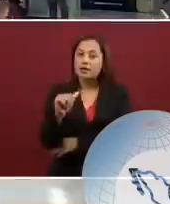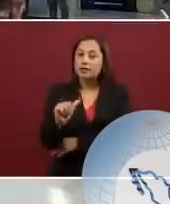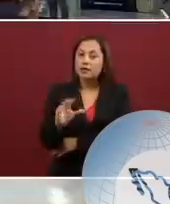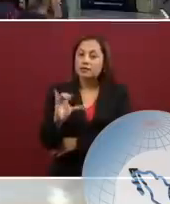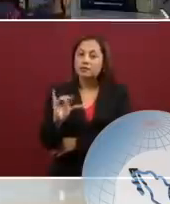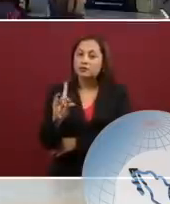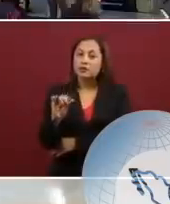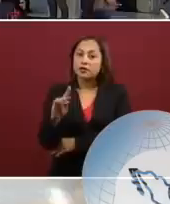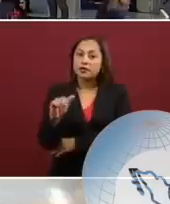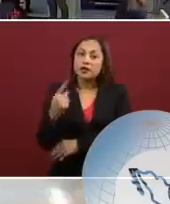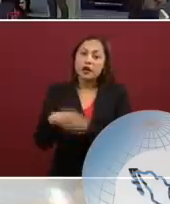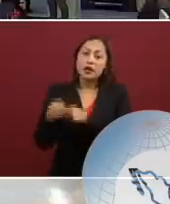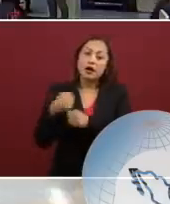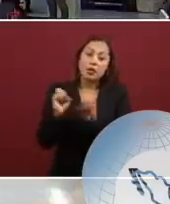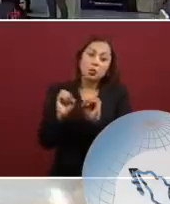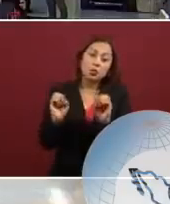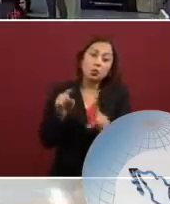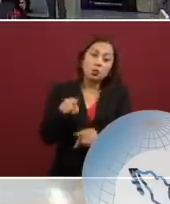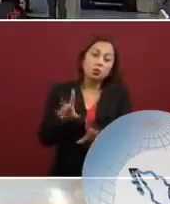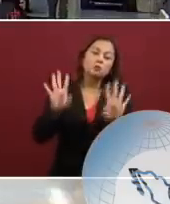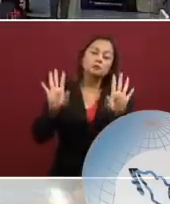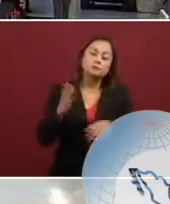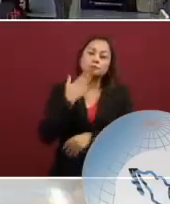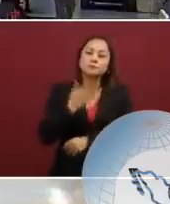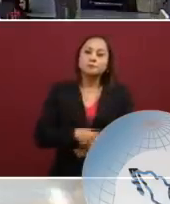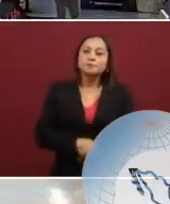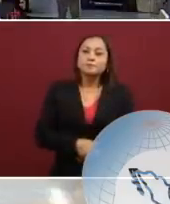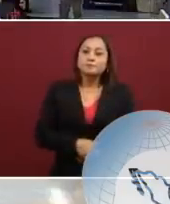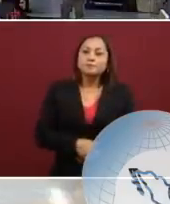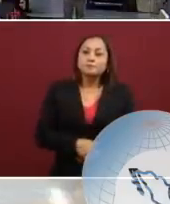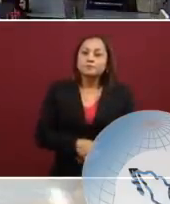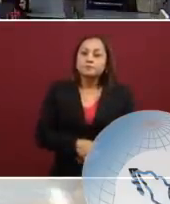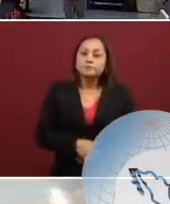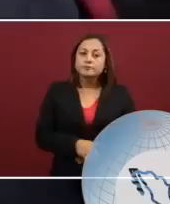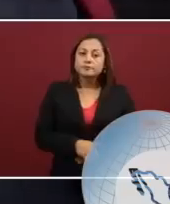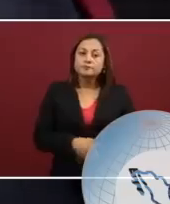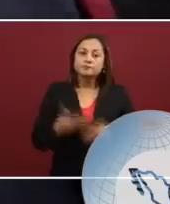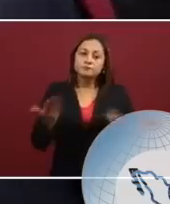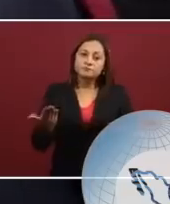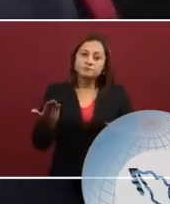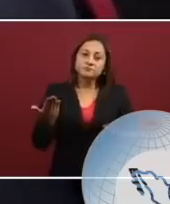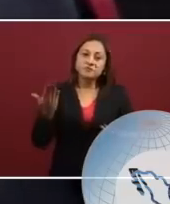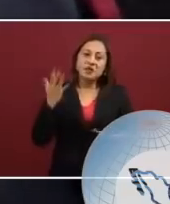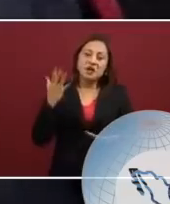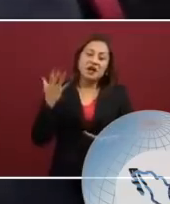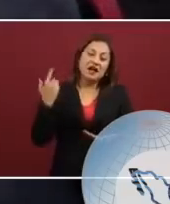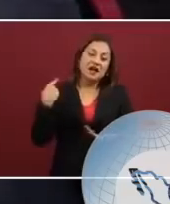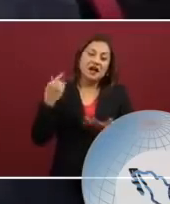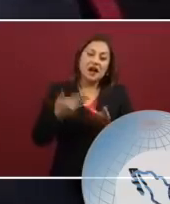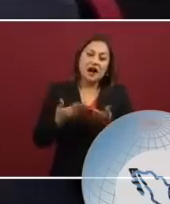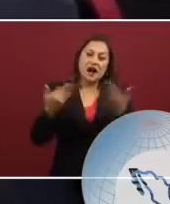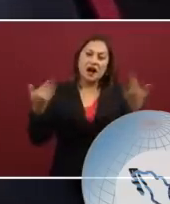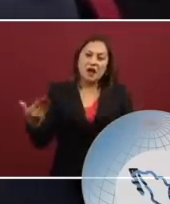años, volverlo a ver. Dos preguntas. Una, dice, el destino nos alcanzó, hay mucha contaminación. ¿No sería